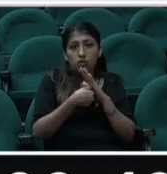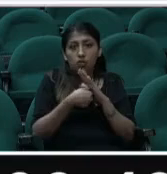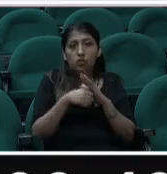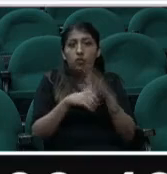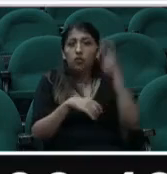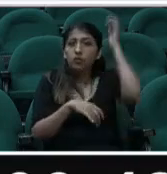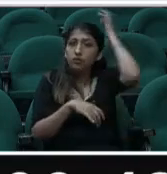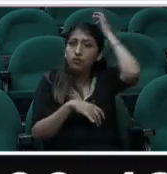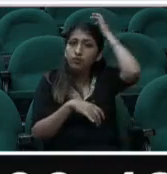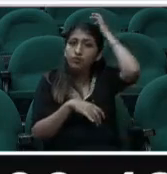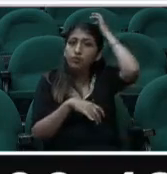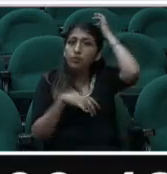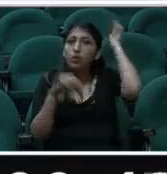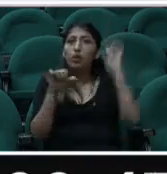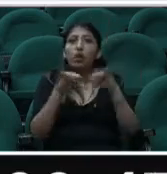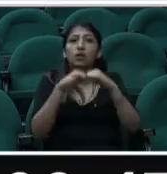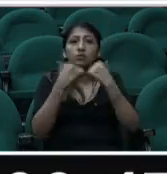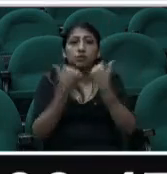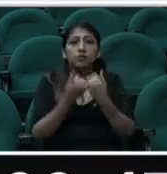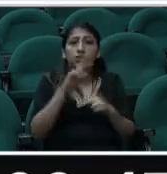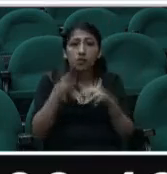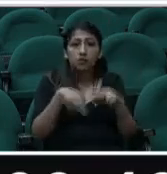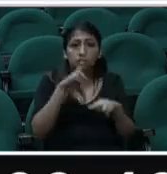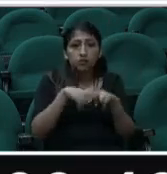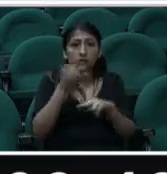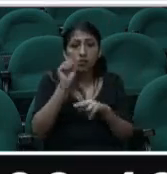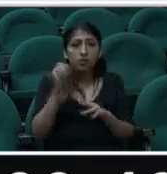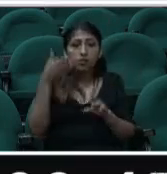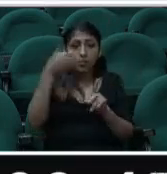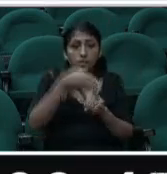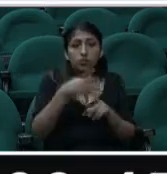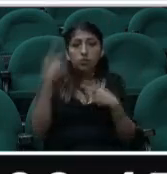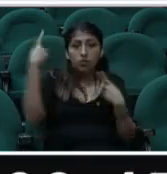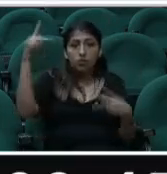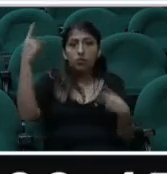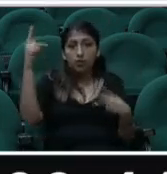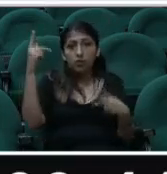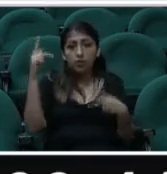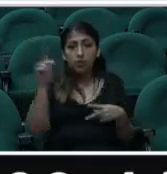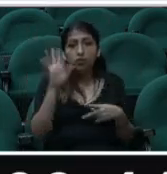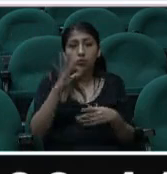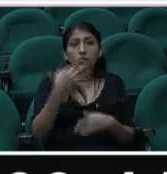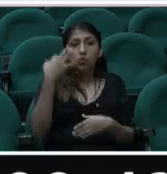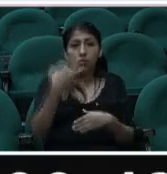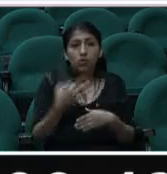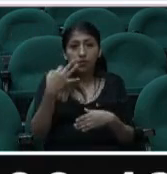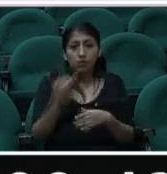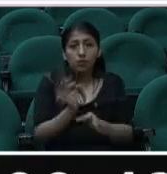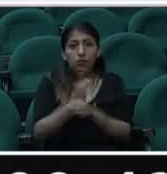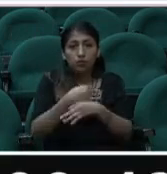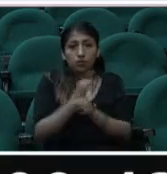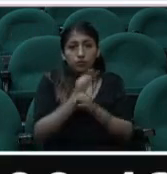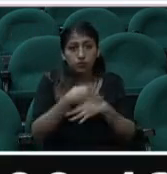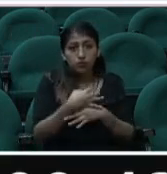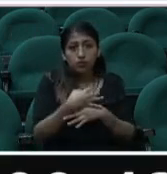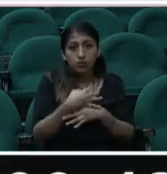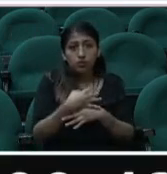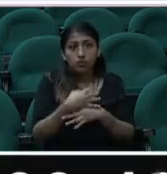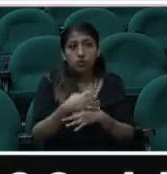legislativa la asamblea nacional podrá proceder al enjuiciamiento político por el cumplimiento de las funciones